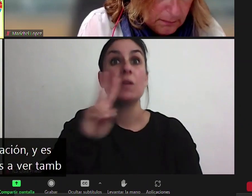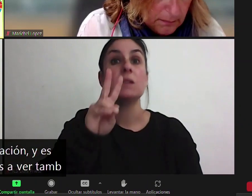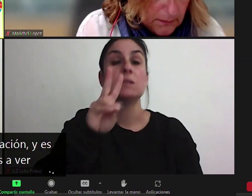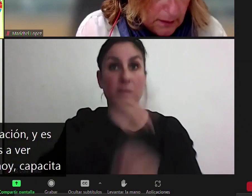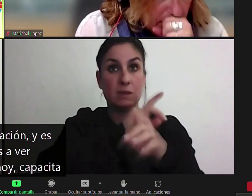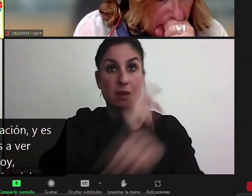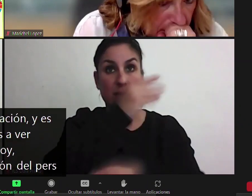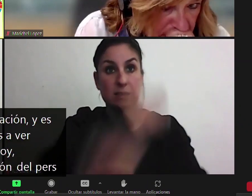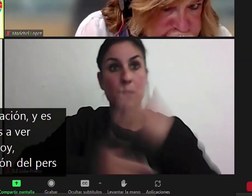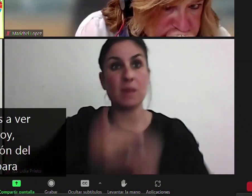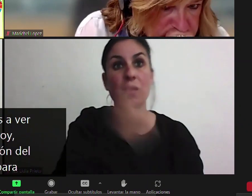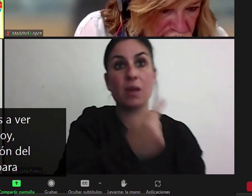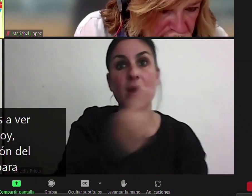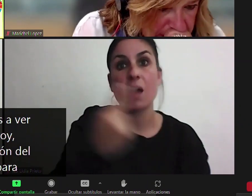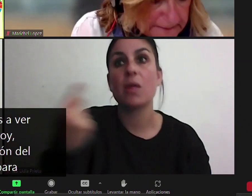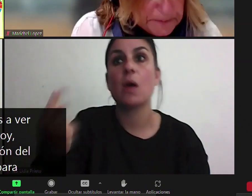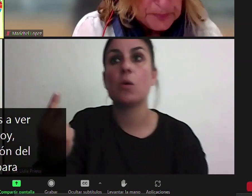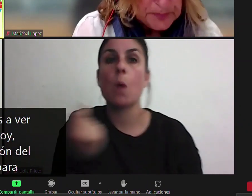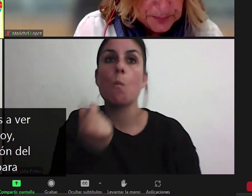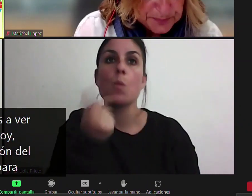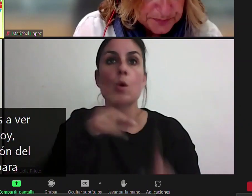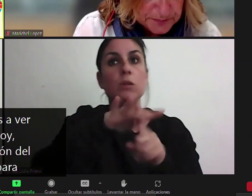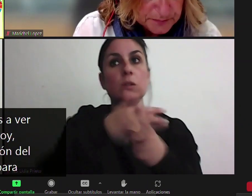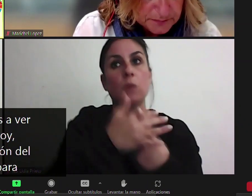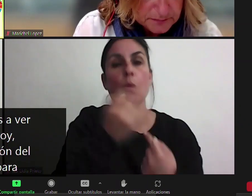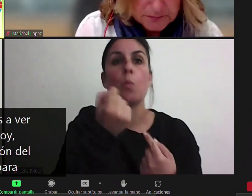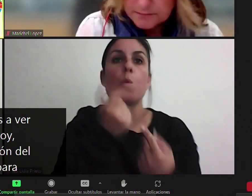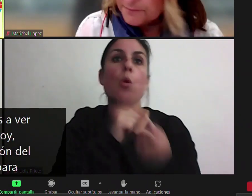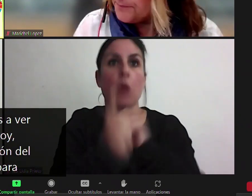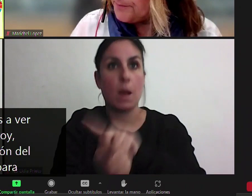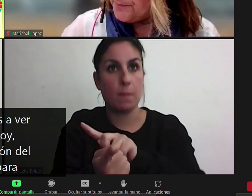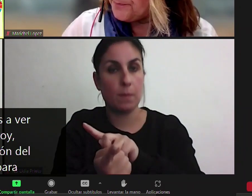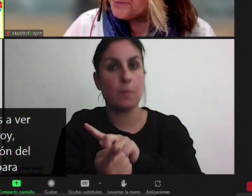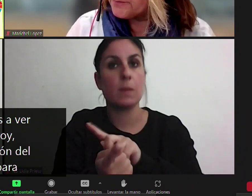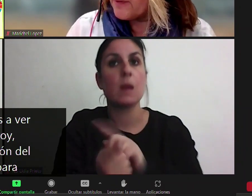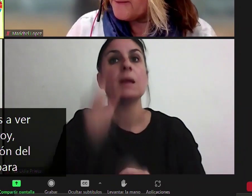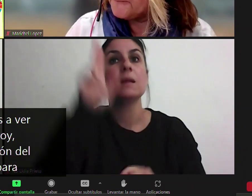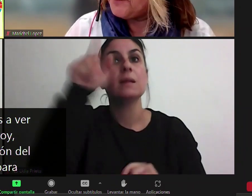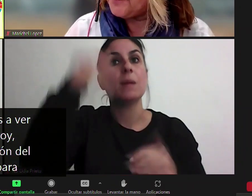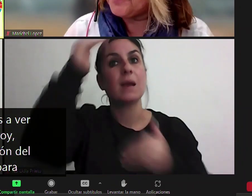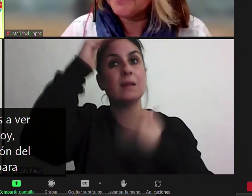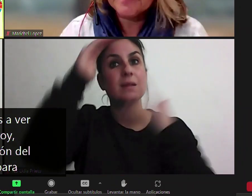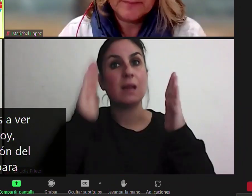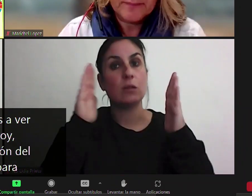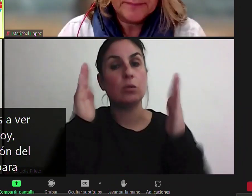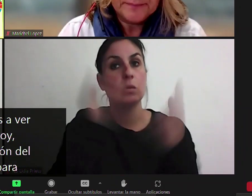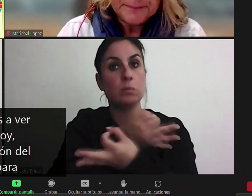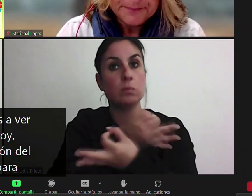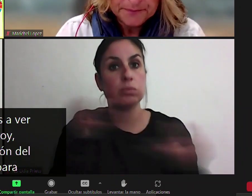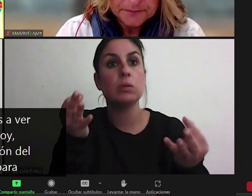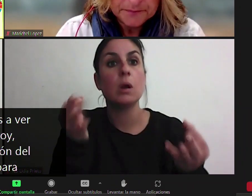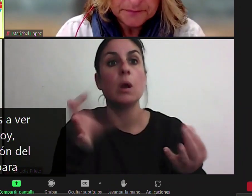a variar un poco la situación, lógicamente. El trato adecuado, por eso hacía